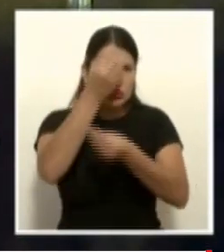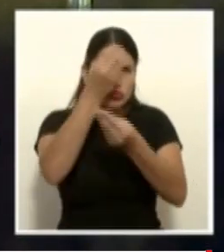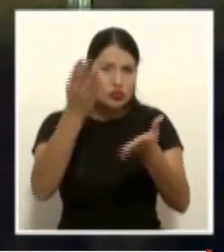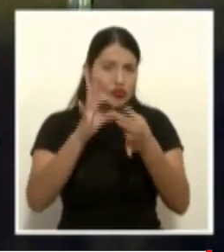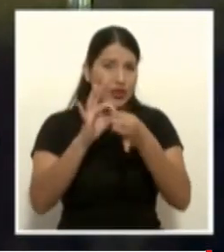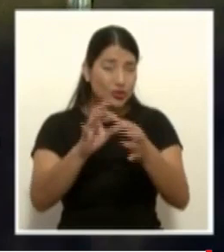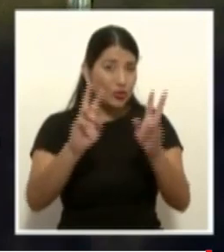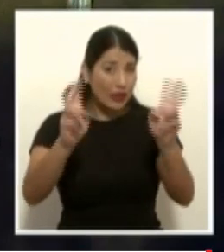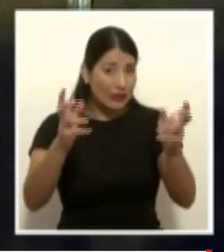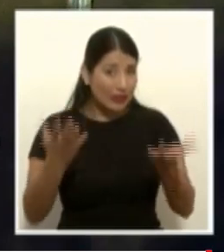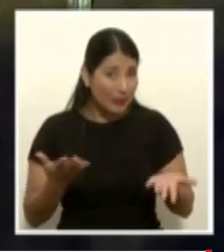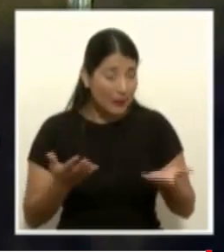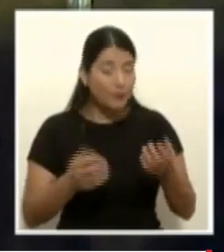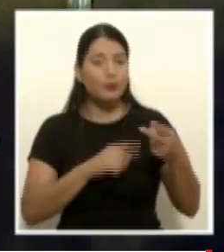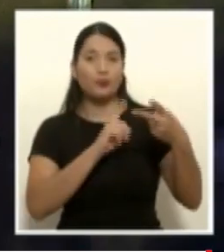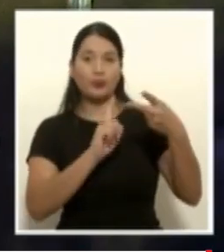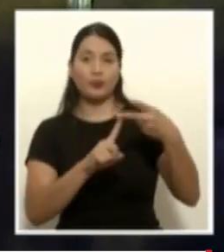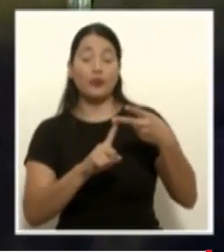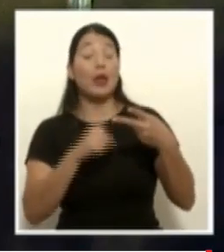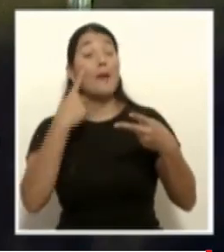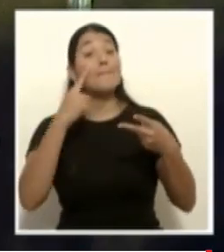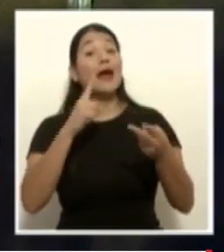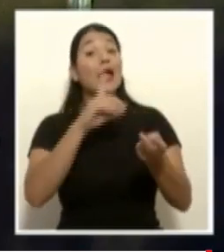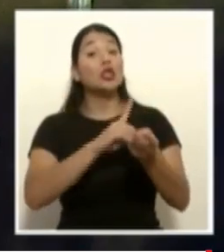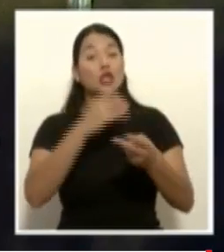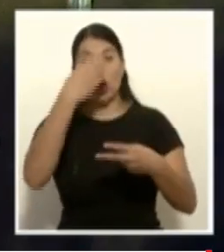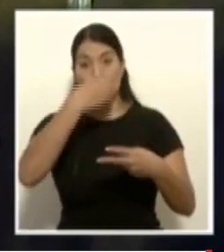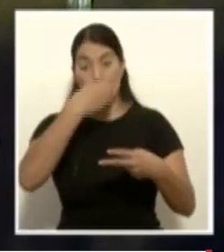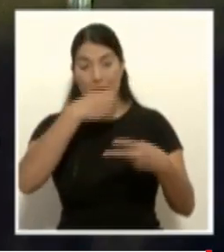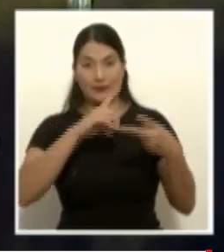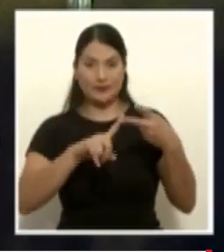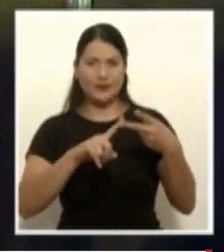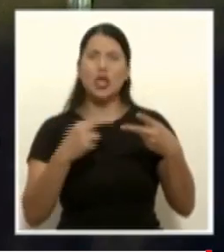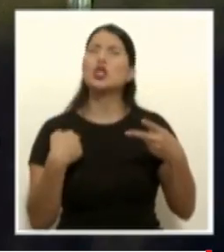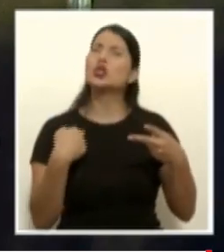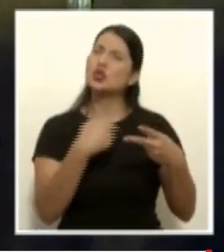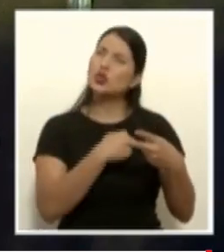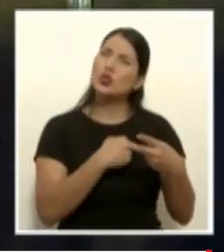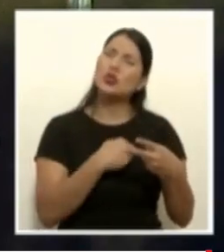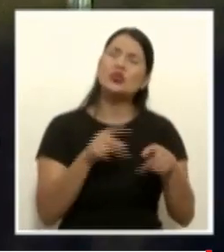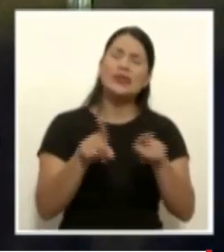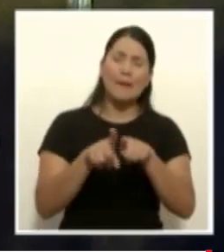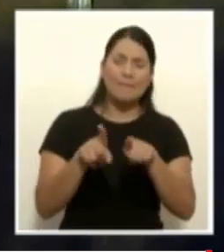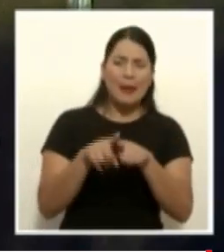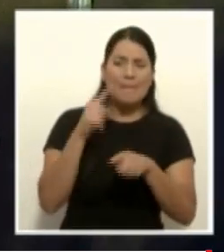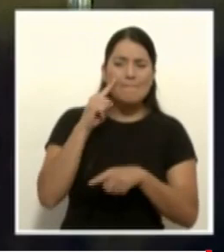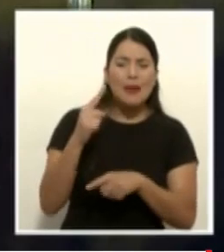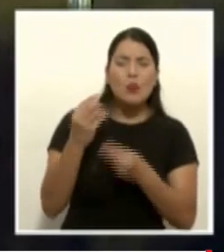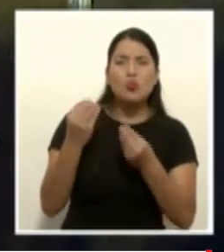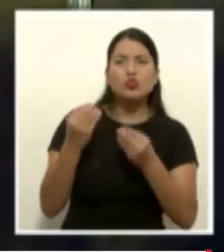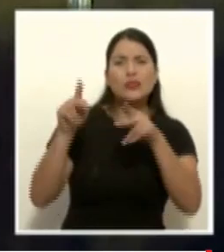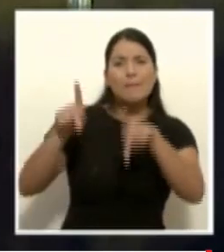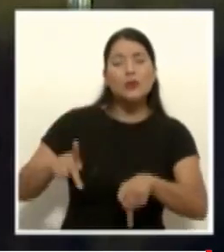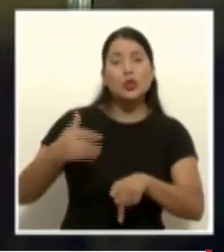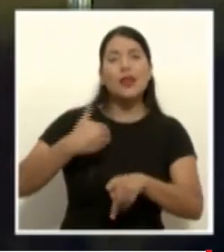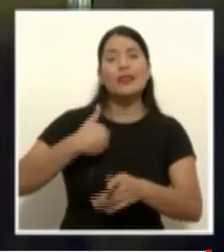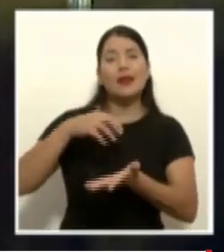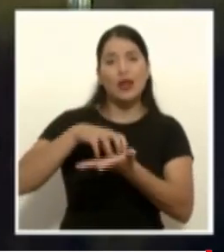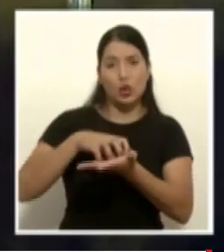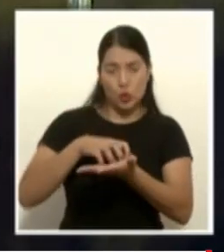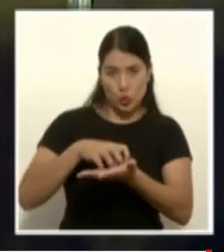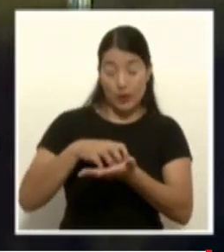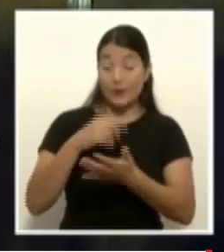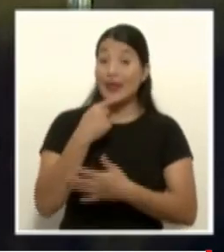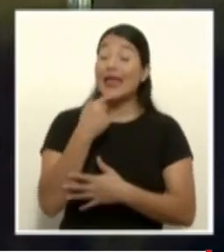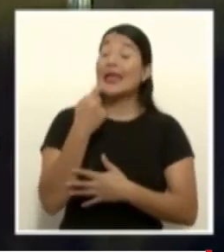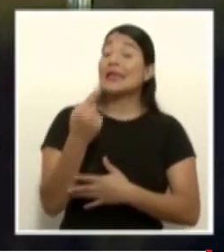a ese tema. Y para don Román, el tema, también hemos recibido muchas dudas de personas que dicen que, bueno, fueron llevadas a su